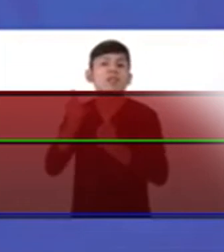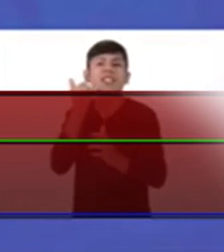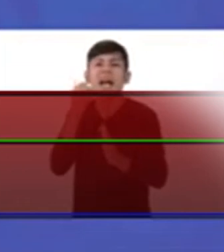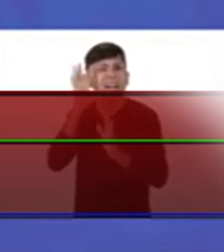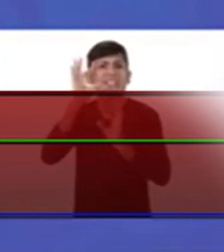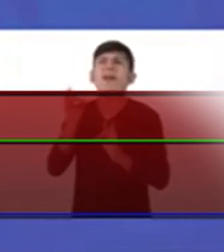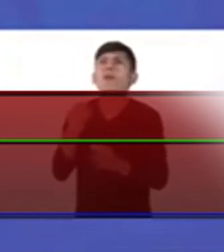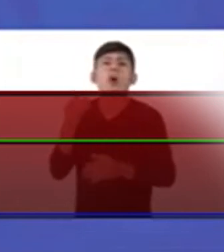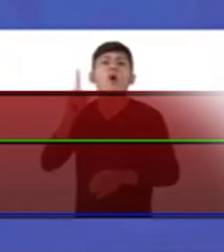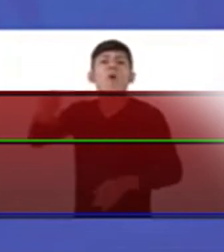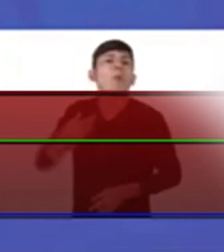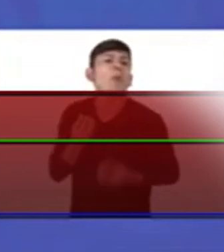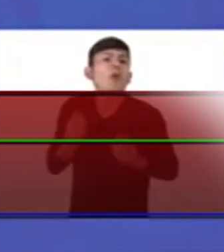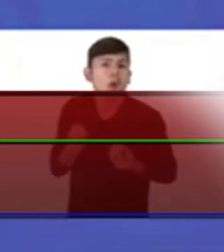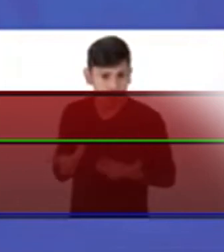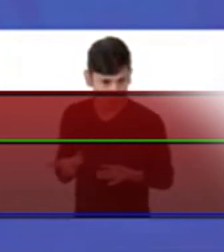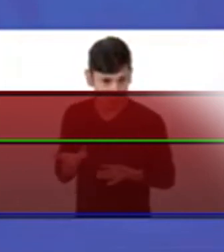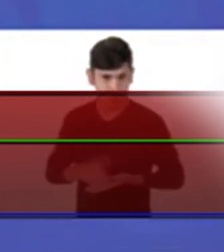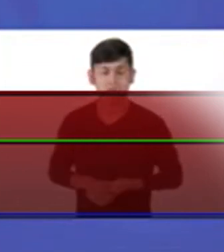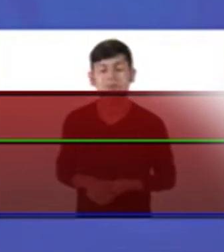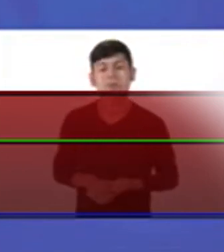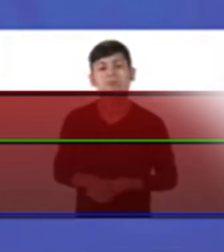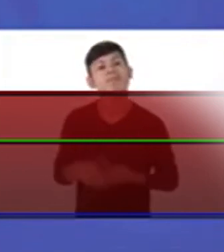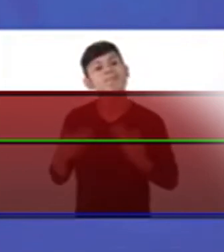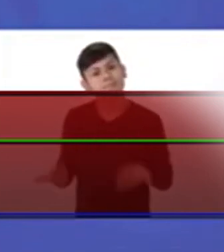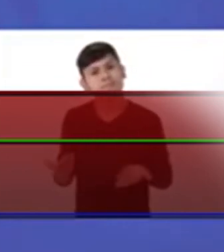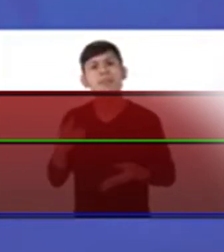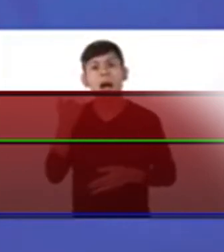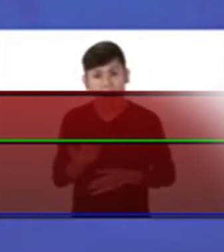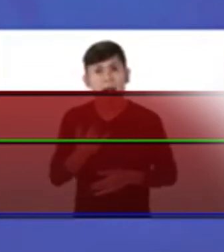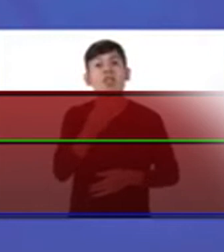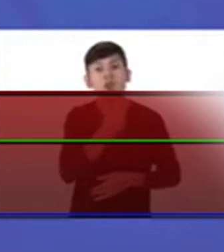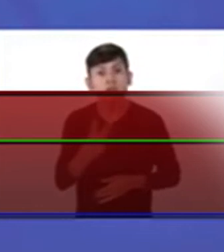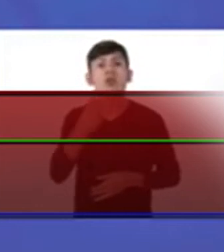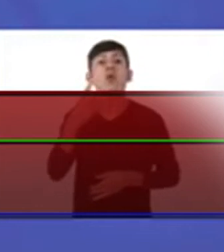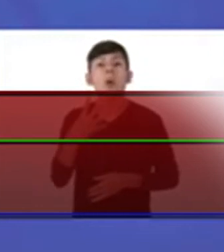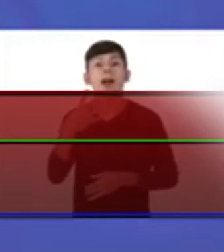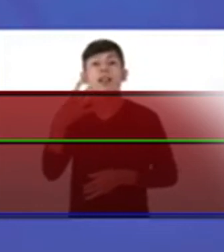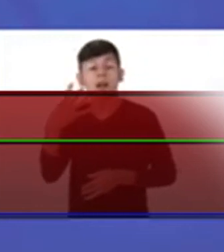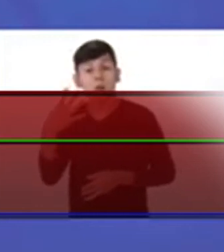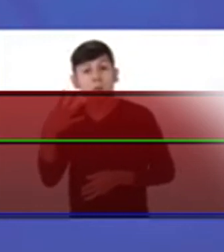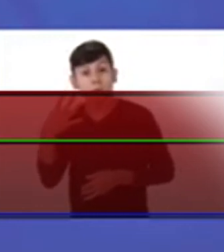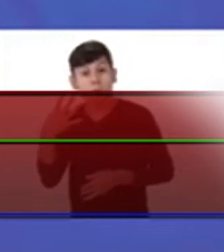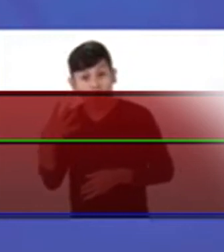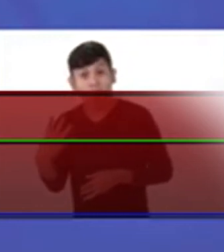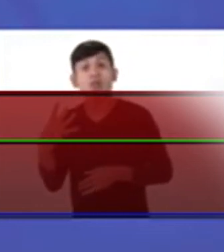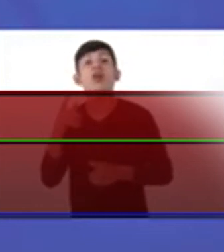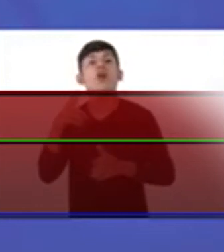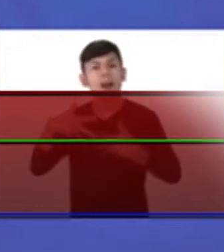y tiene un nexo epidemiológico claro. De manera tal que hoy tenemos 244 casos en total,